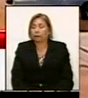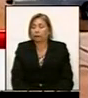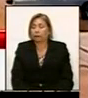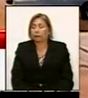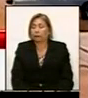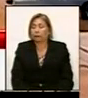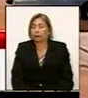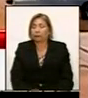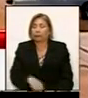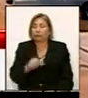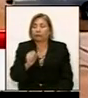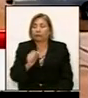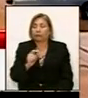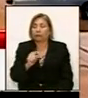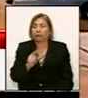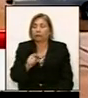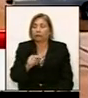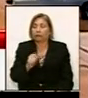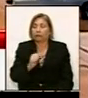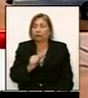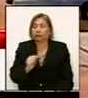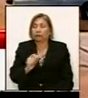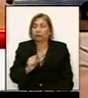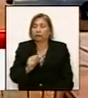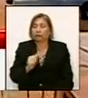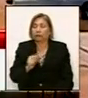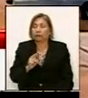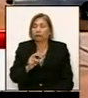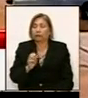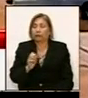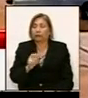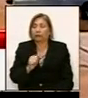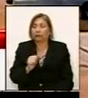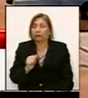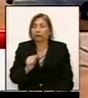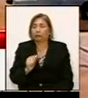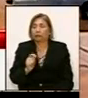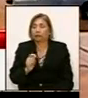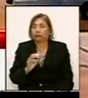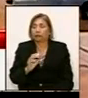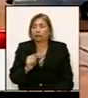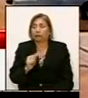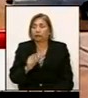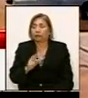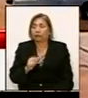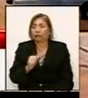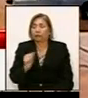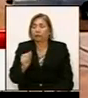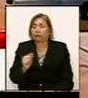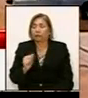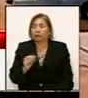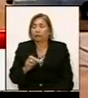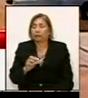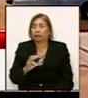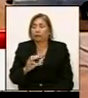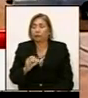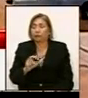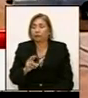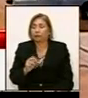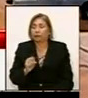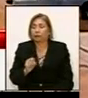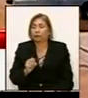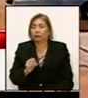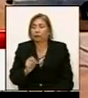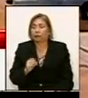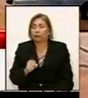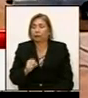Congresista Salazar. En contra. Congresista Galarreta. En contra. Congresista Takayama. En contra. Congresista Pacori. A favor.